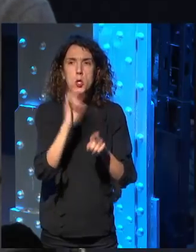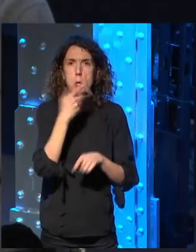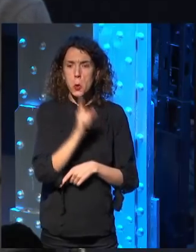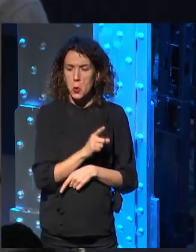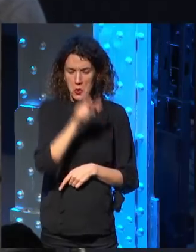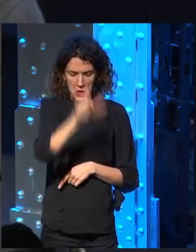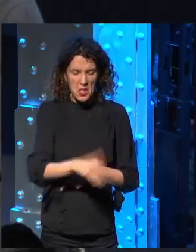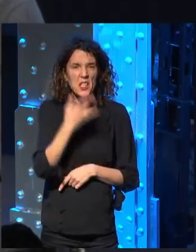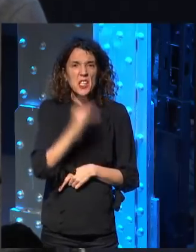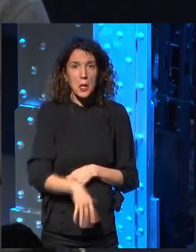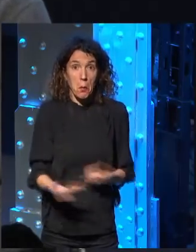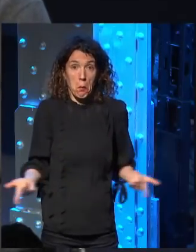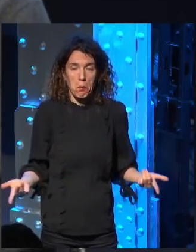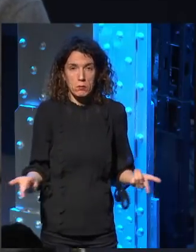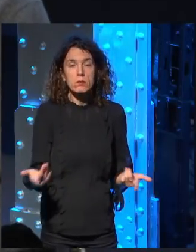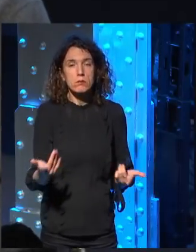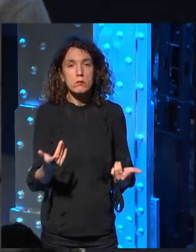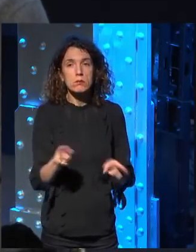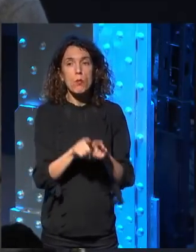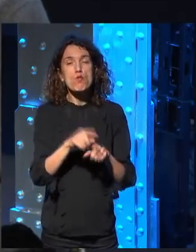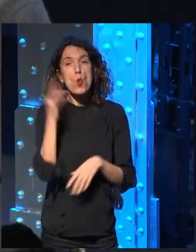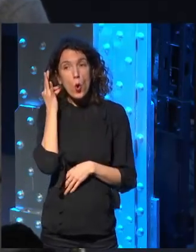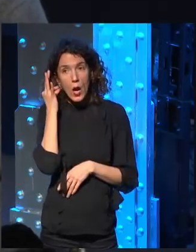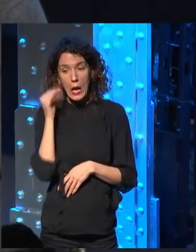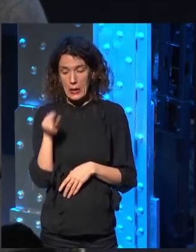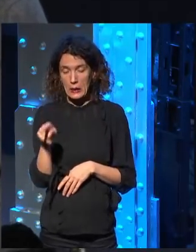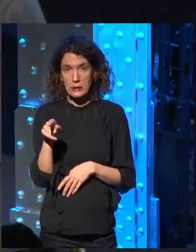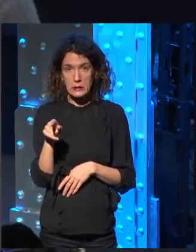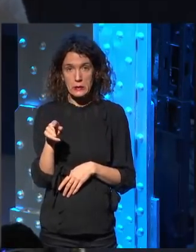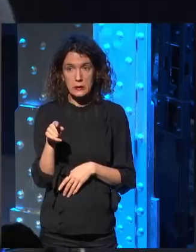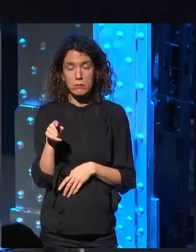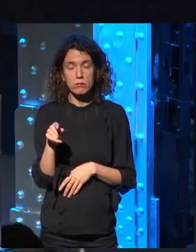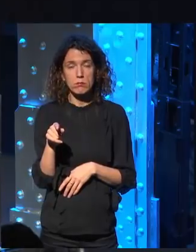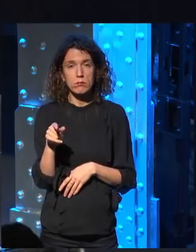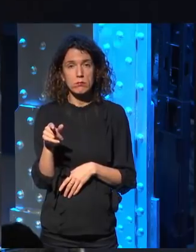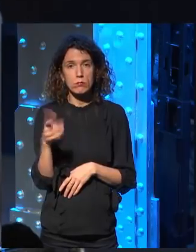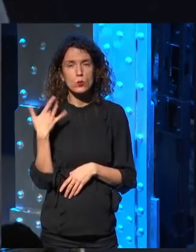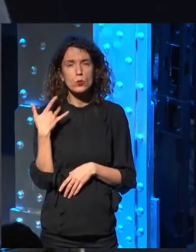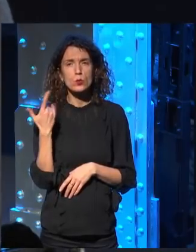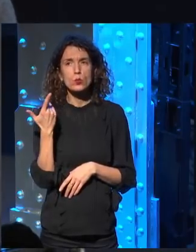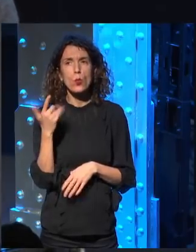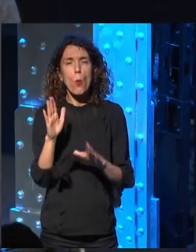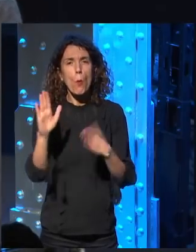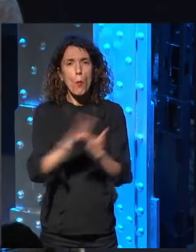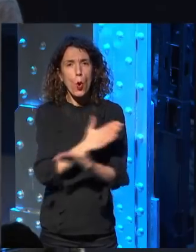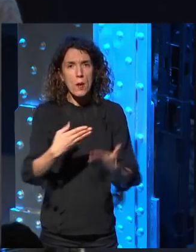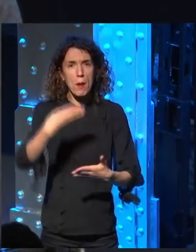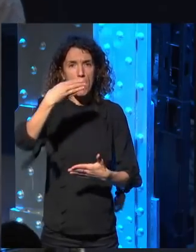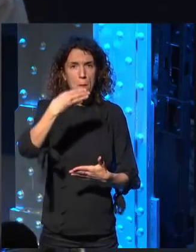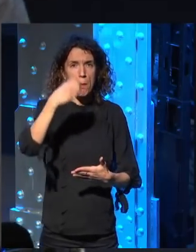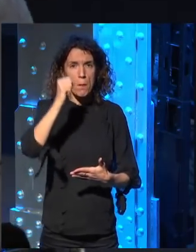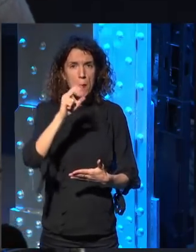¿no? Y claro, las mujeres, hay uno de los grandes poemas de Baudelaire,